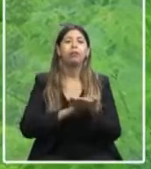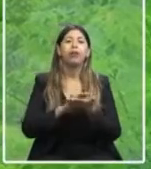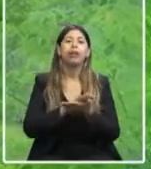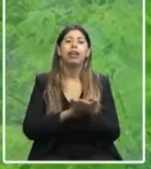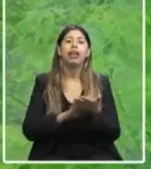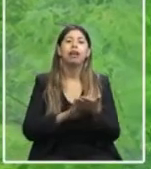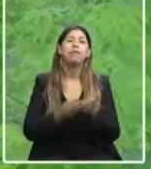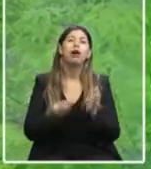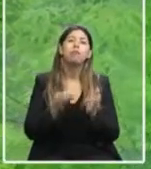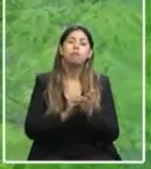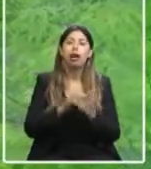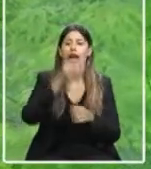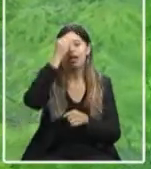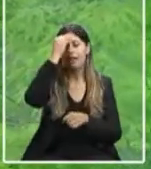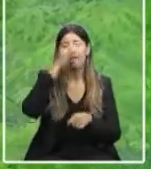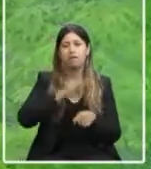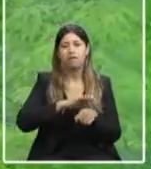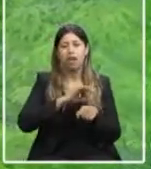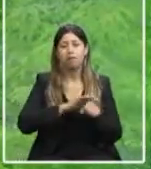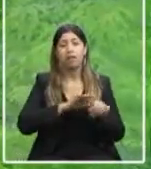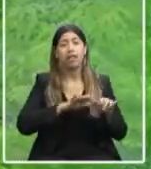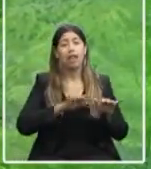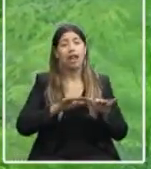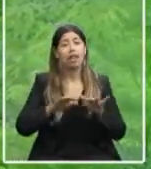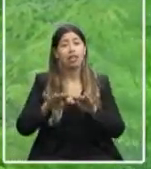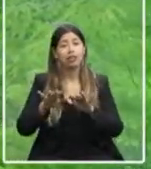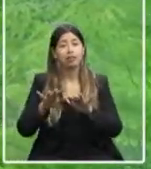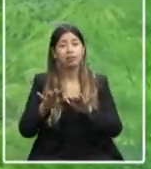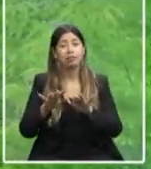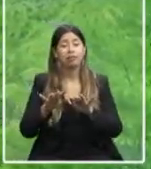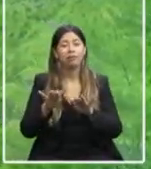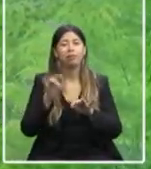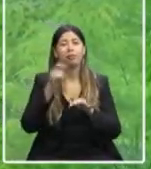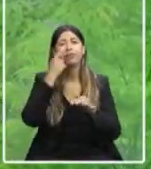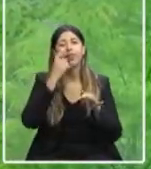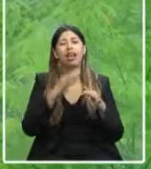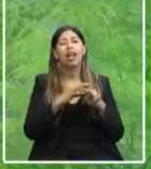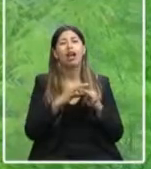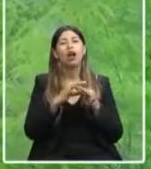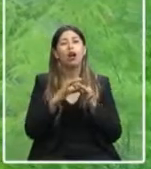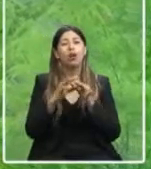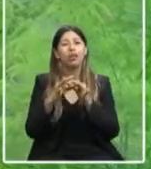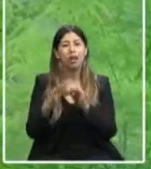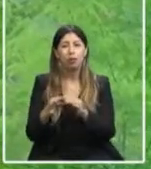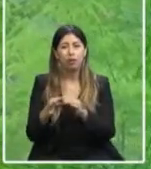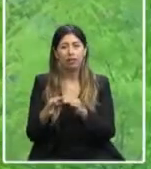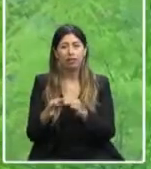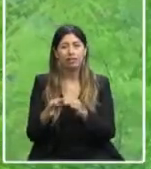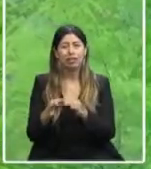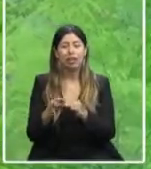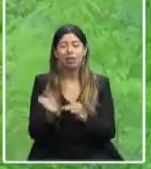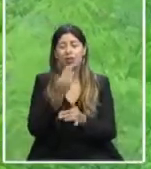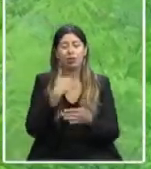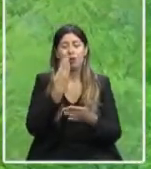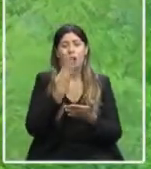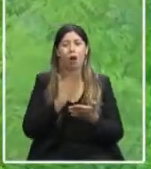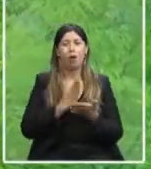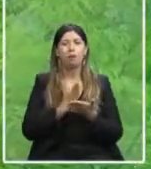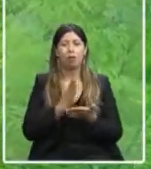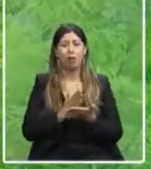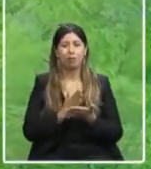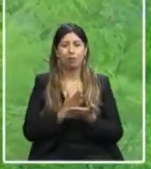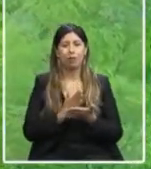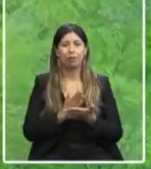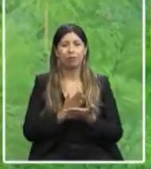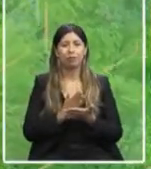de enfermedades sea una de las consecuencias directas de nuestro comportamiento. Y